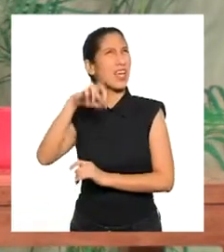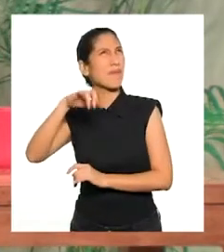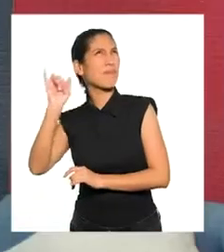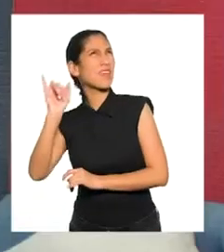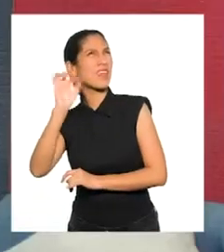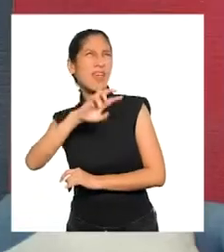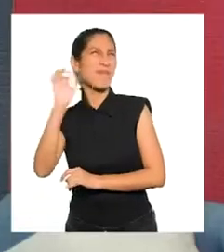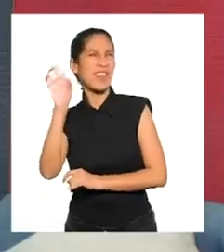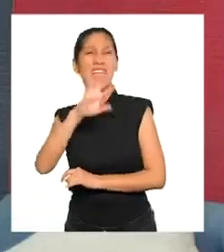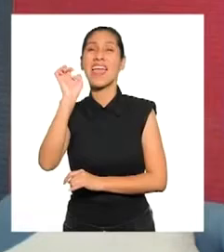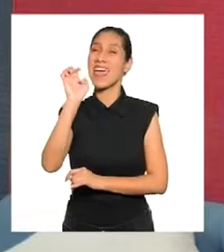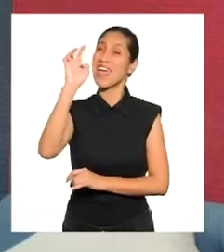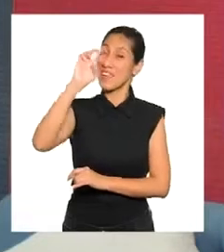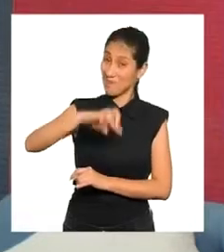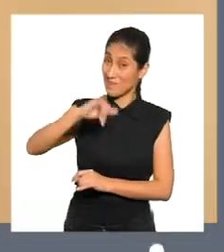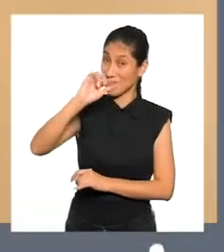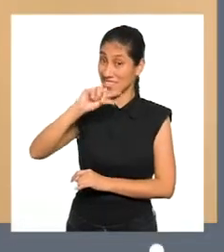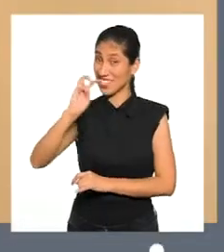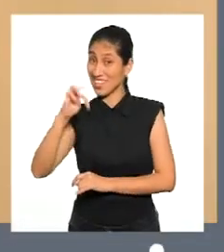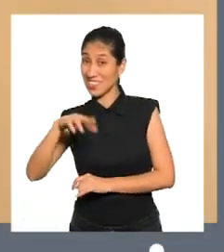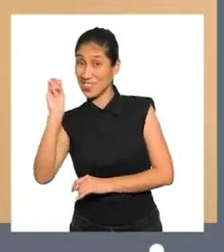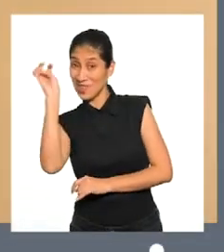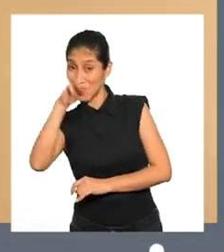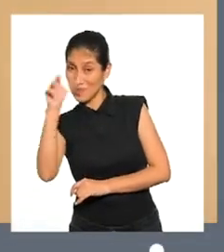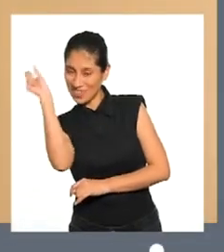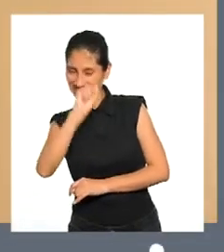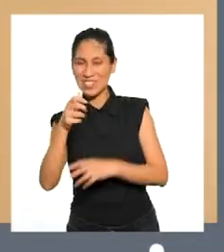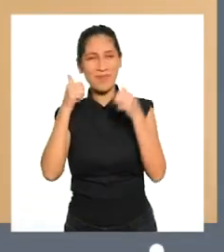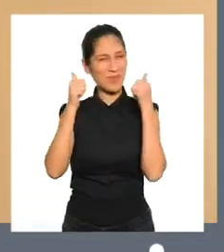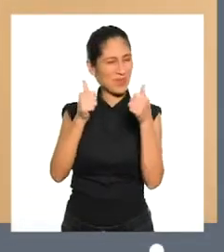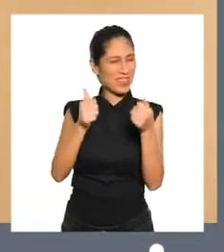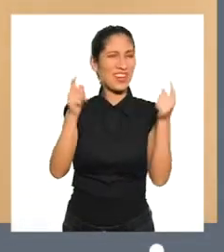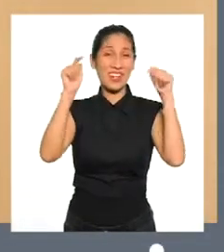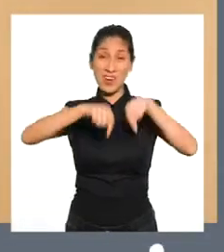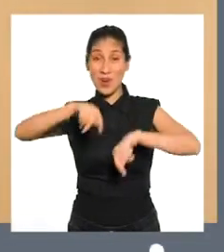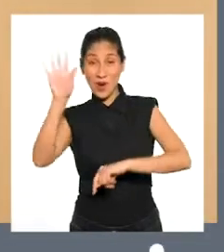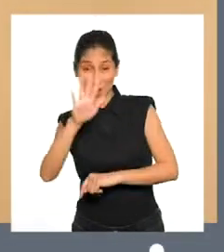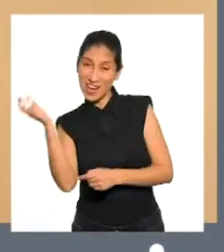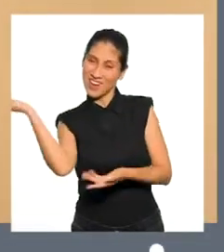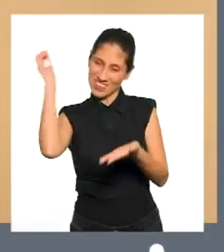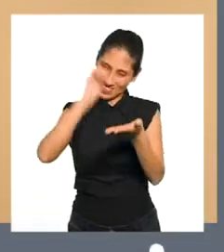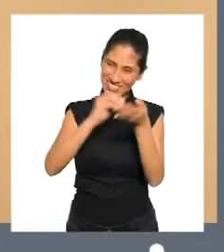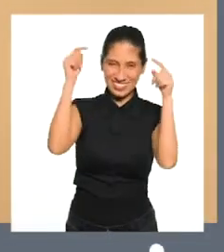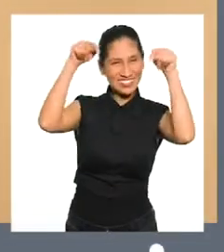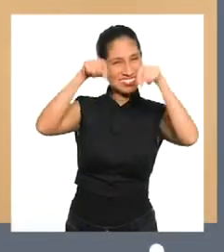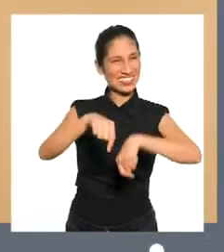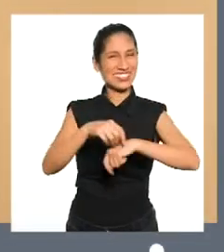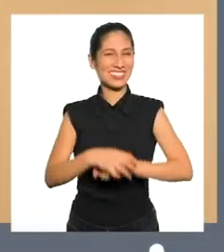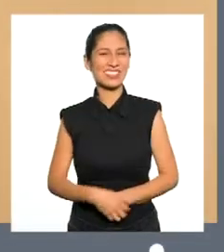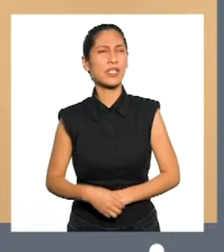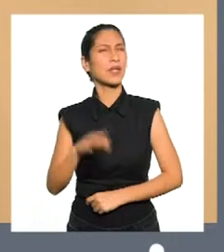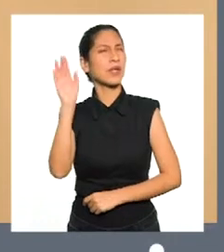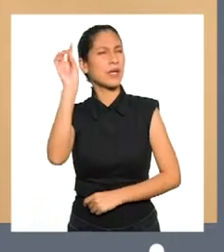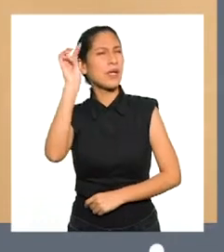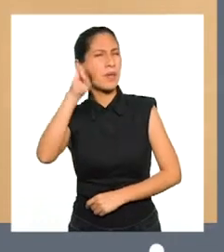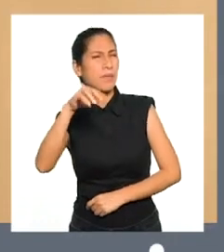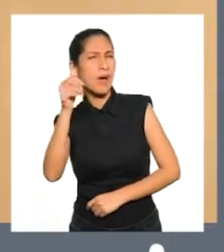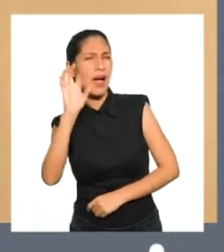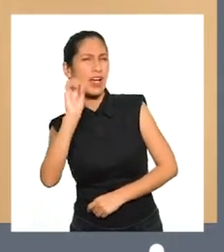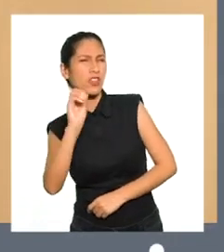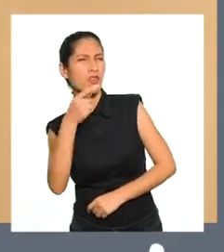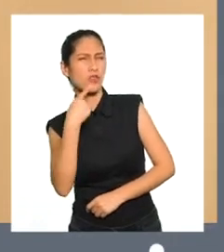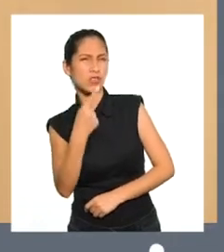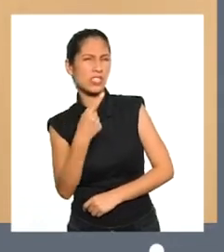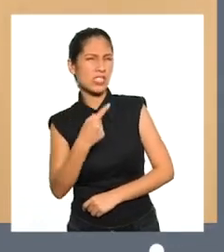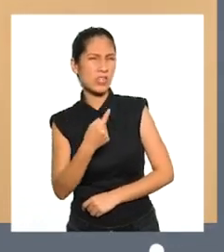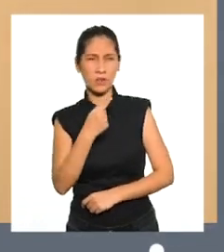epigenomas. Muy bien, Mario, te salió. Hola Brigitte y Mario, ya estoy por aquí otra vez. Mario, escuché por ahí